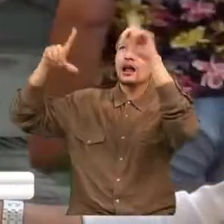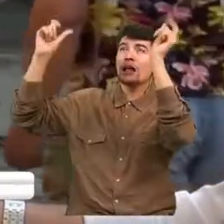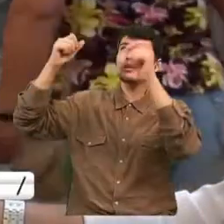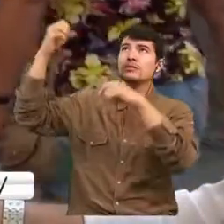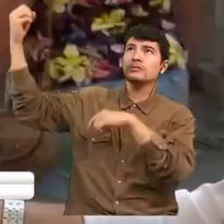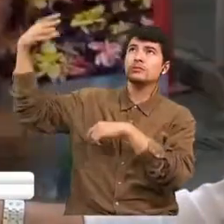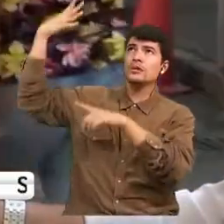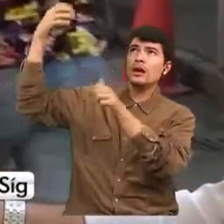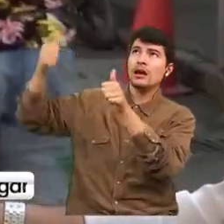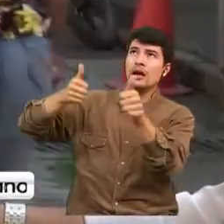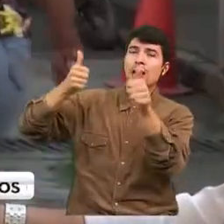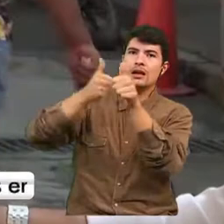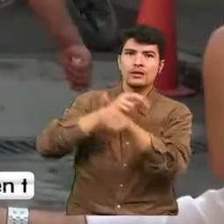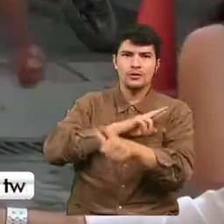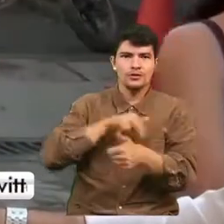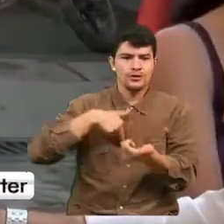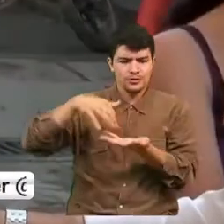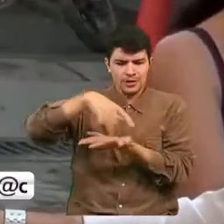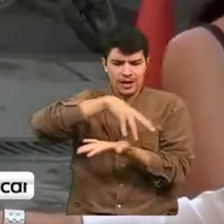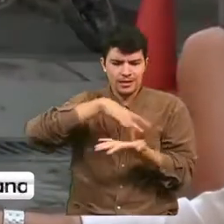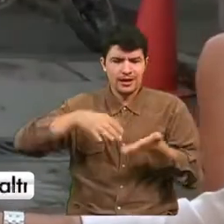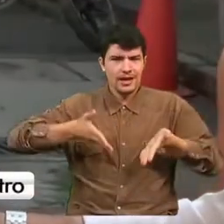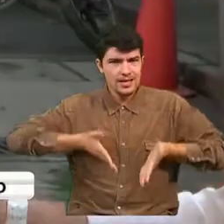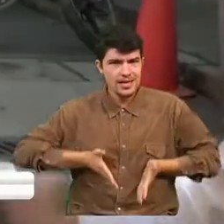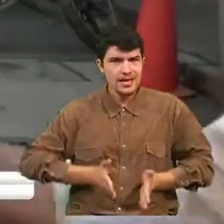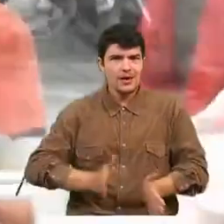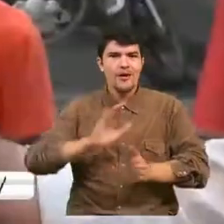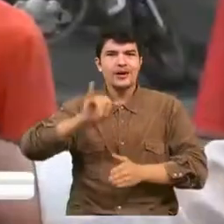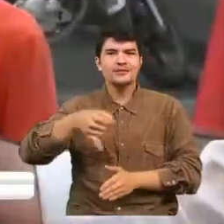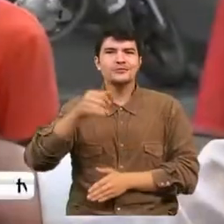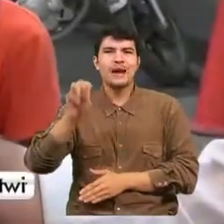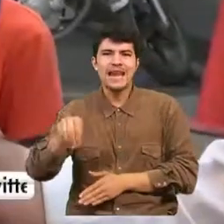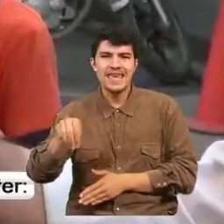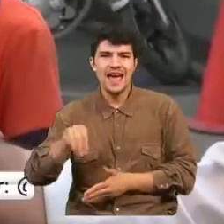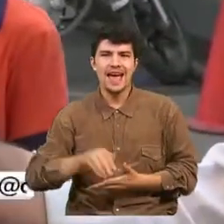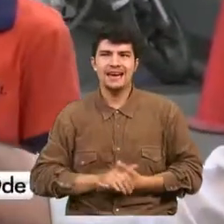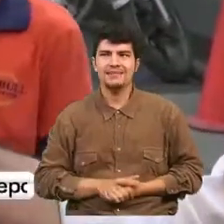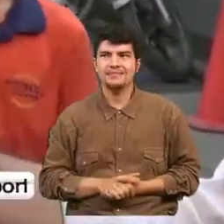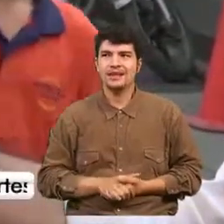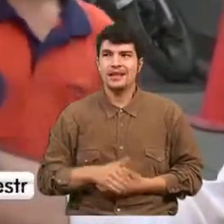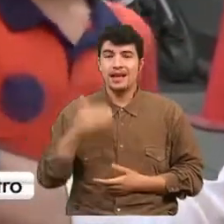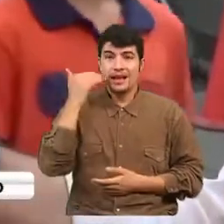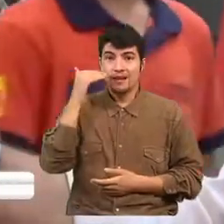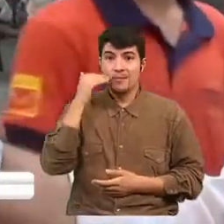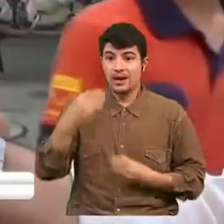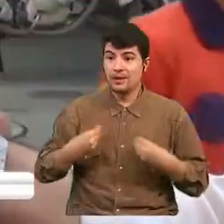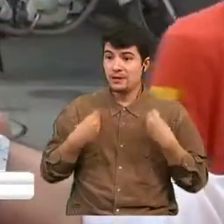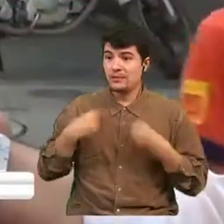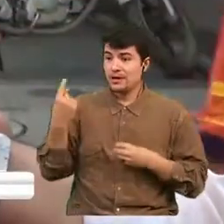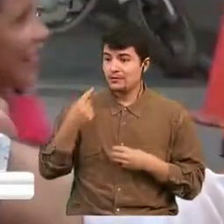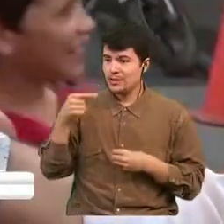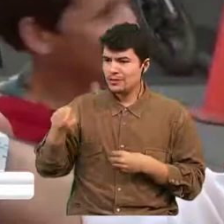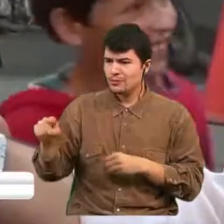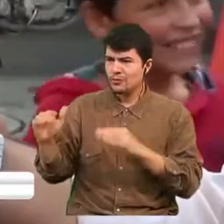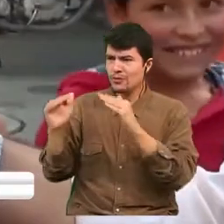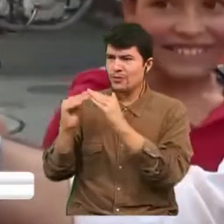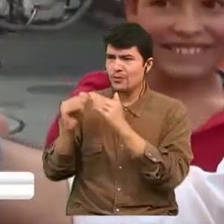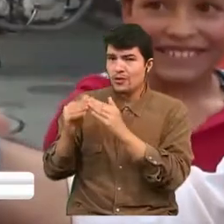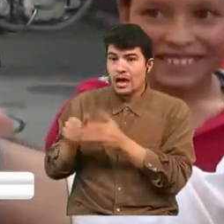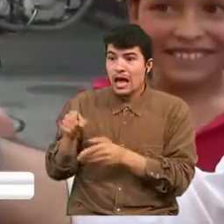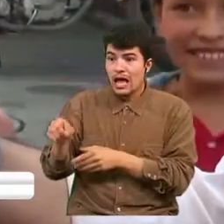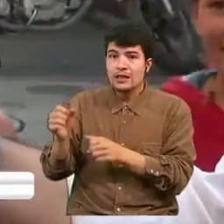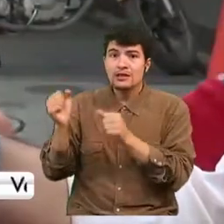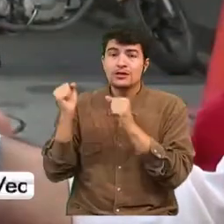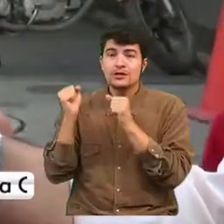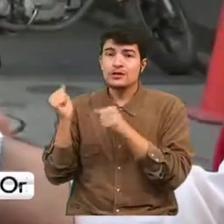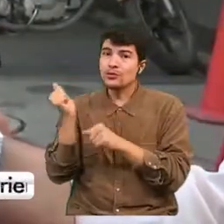lucero va de guía, que somos santandereanos, hijos de Jesús María. La mujer que vive sola en el fondo de la montaña, se le pone duro el